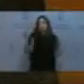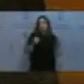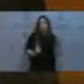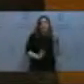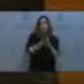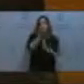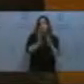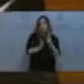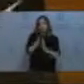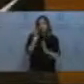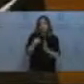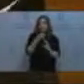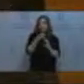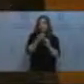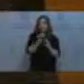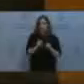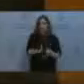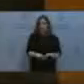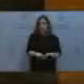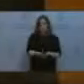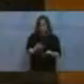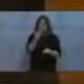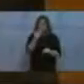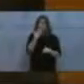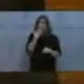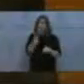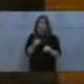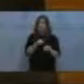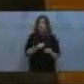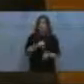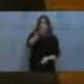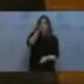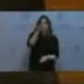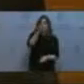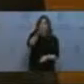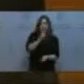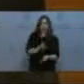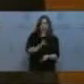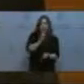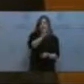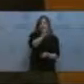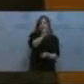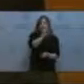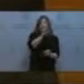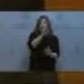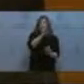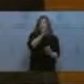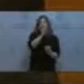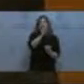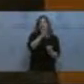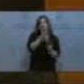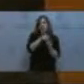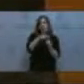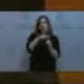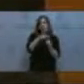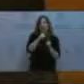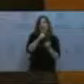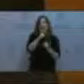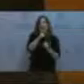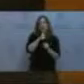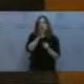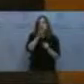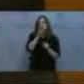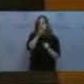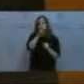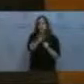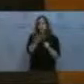combustibles sólidos y residuos si ese almacenamiento de 500.000 toneladas aguanta 2 años. Señor consejero, nos han llevado a una situación